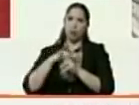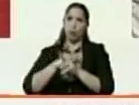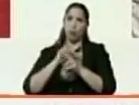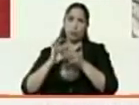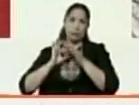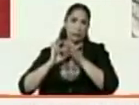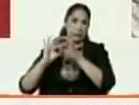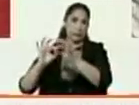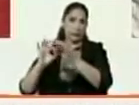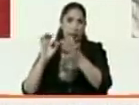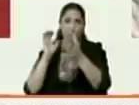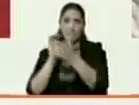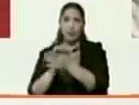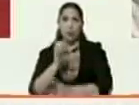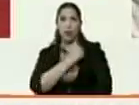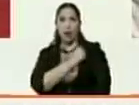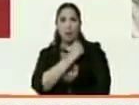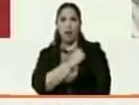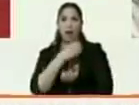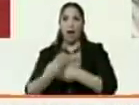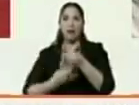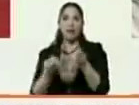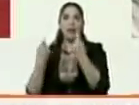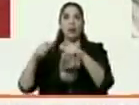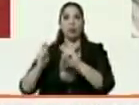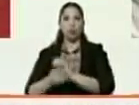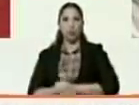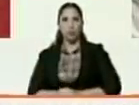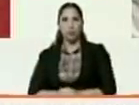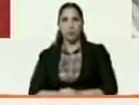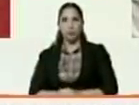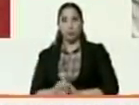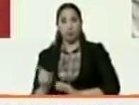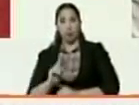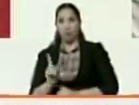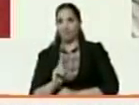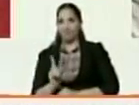compañeros y camaradas para hacer un negocio. No.